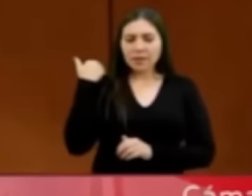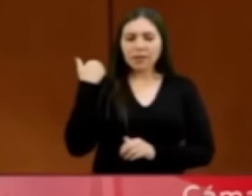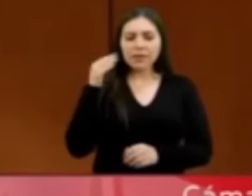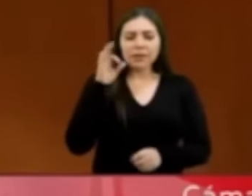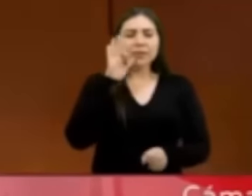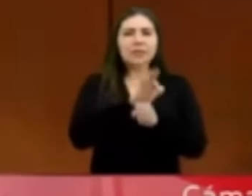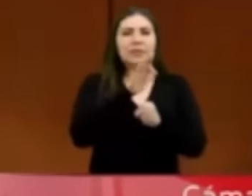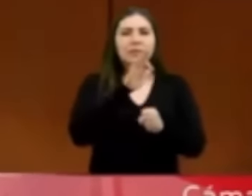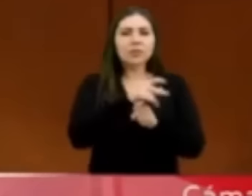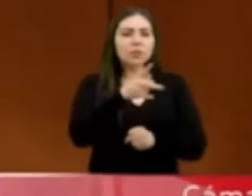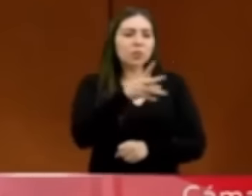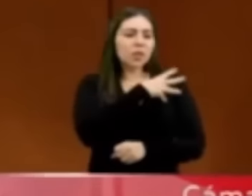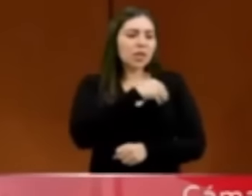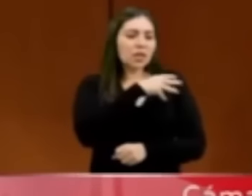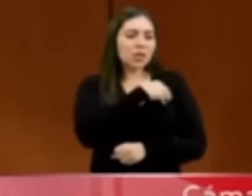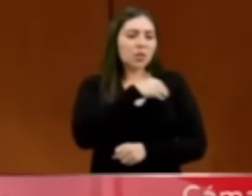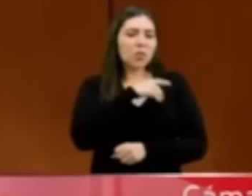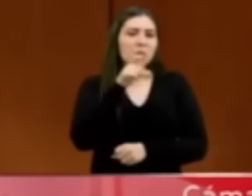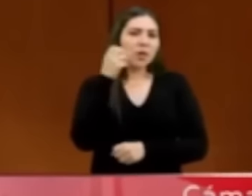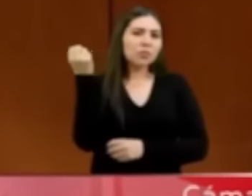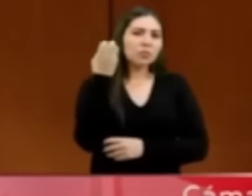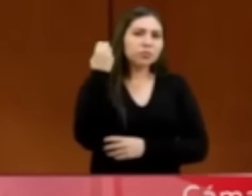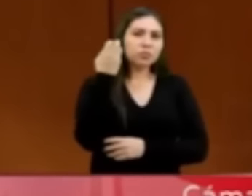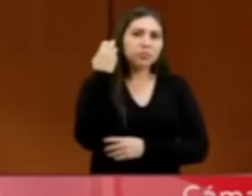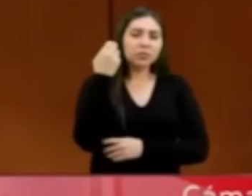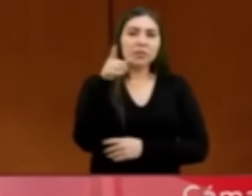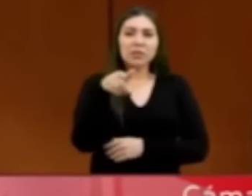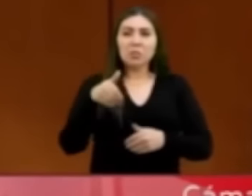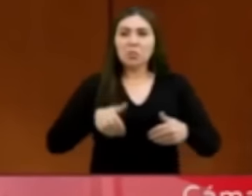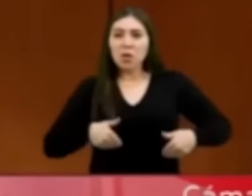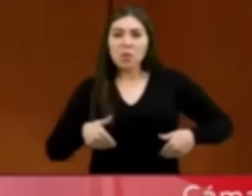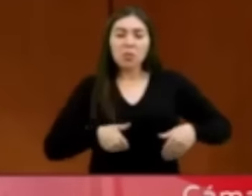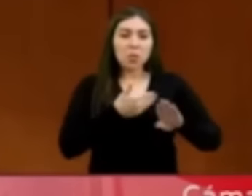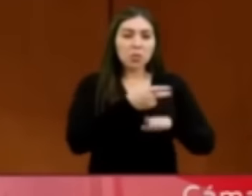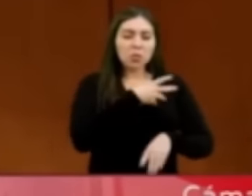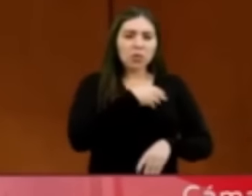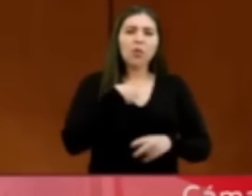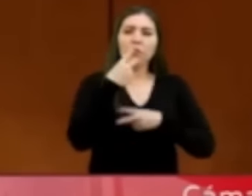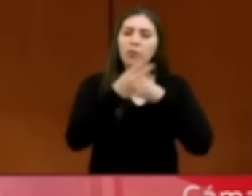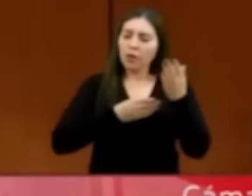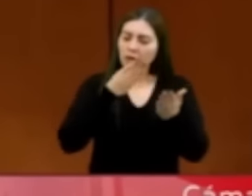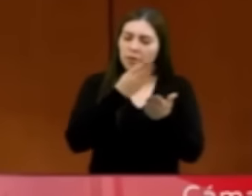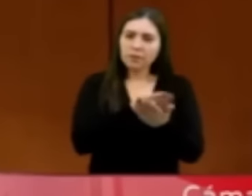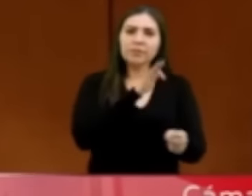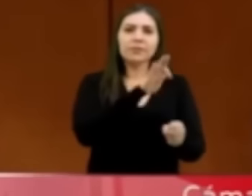de prensa. Ahí estuve, ante la persecución. A señalar a Cuitláhuac,